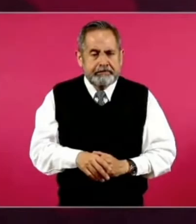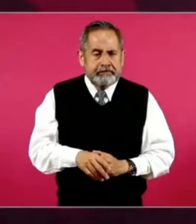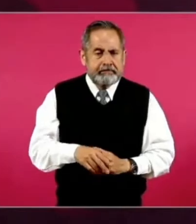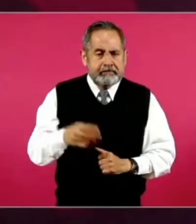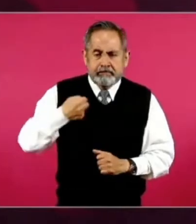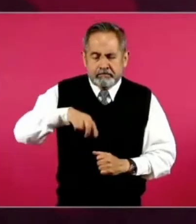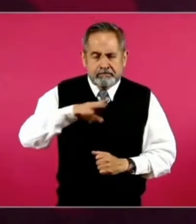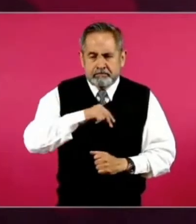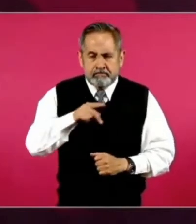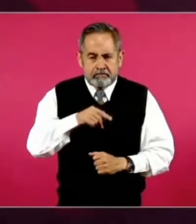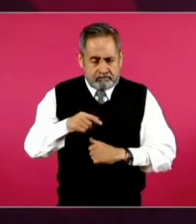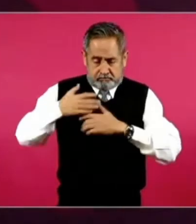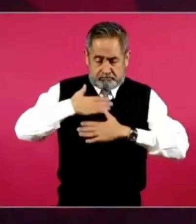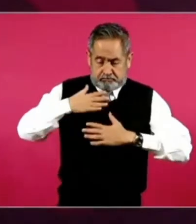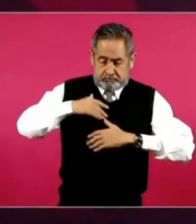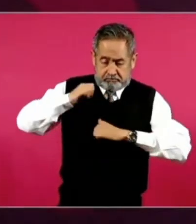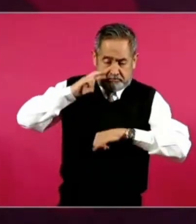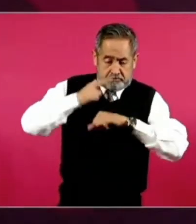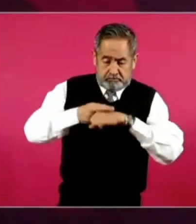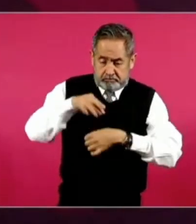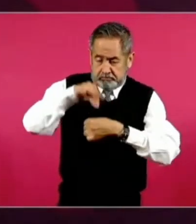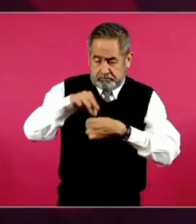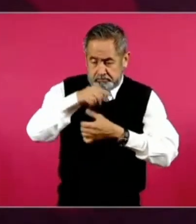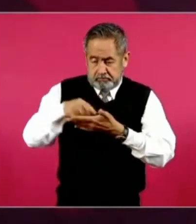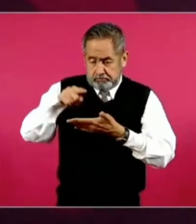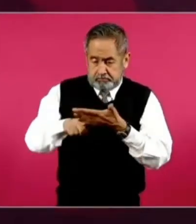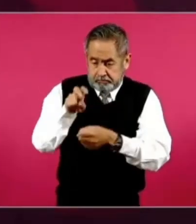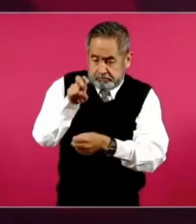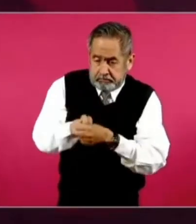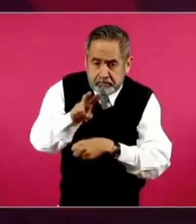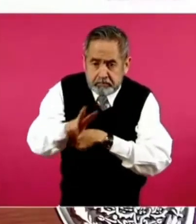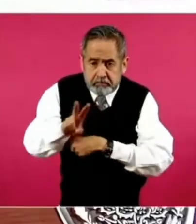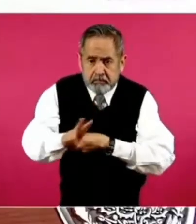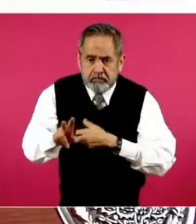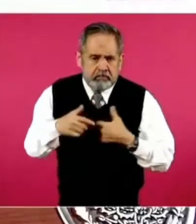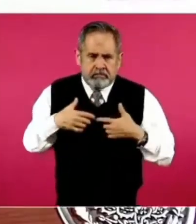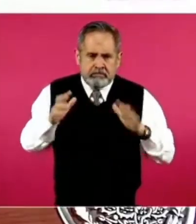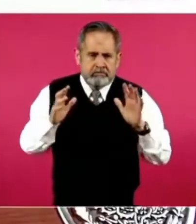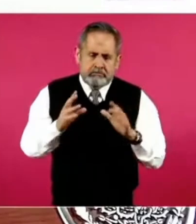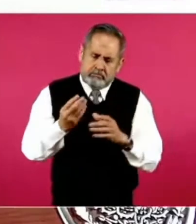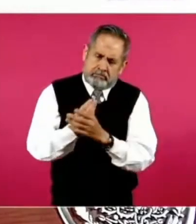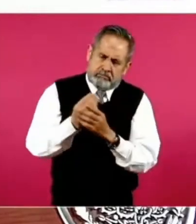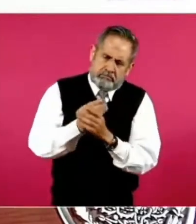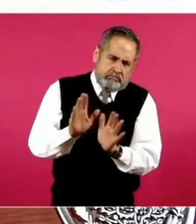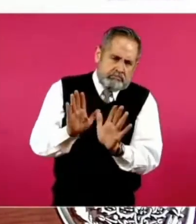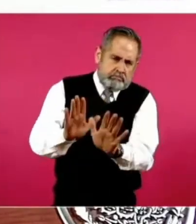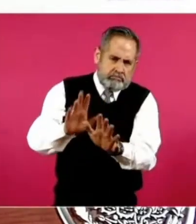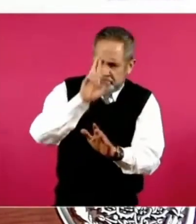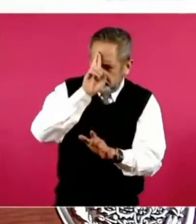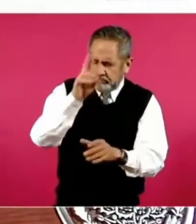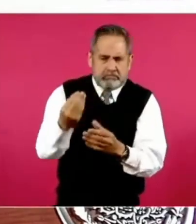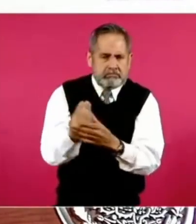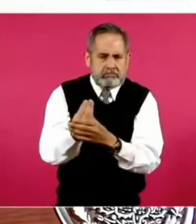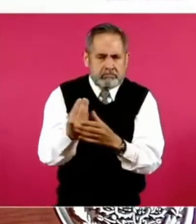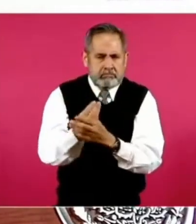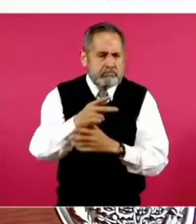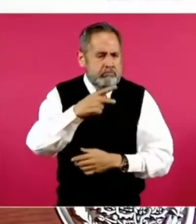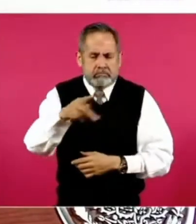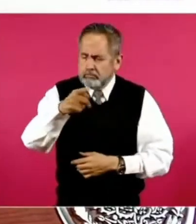organismo electoral en Venezuela, este es un asunto que corresponde a los